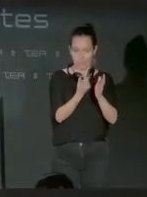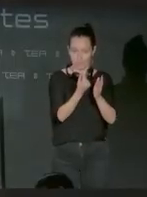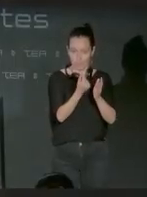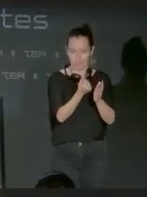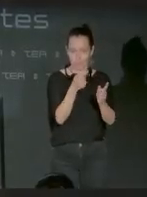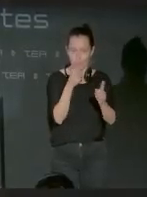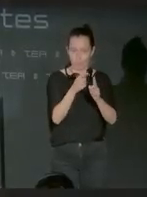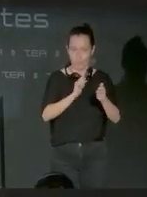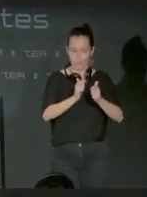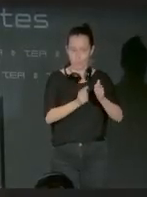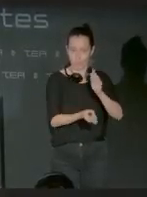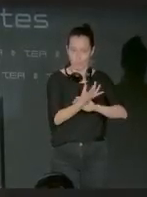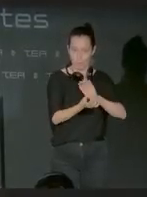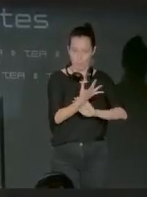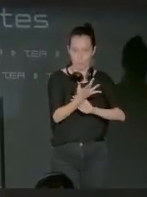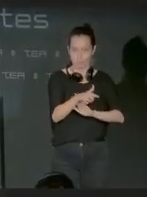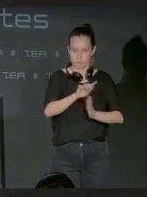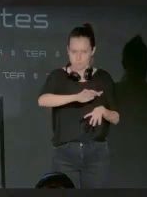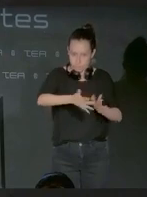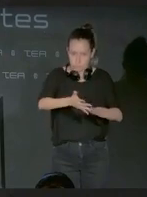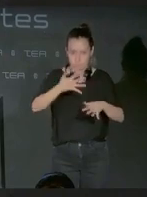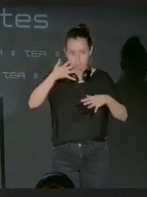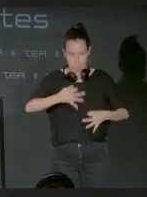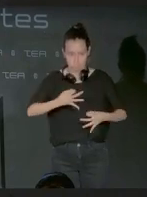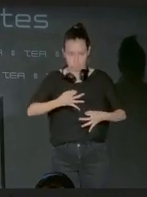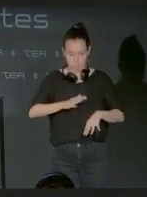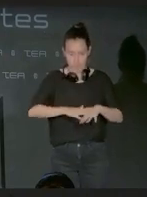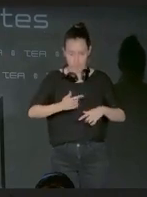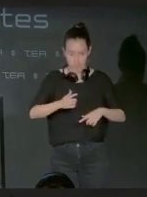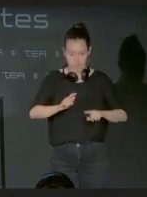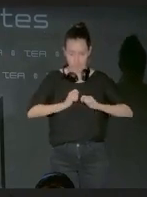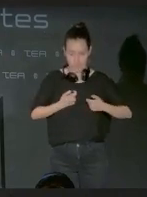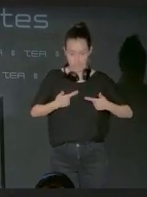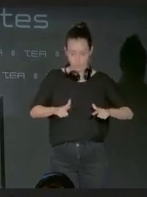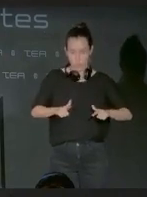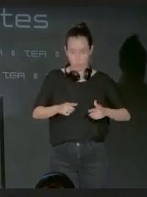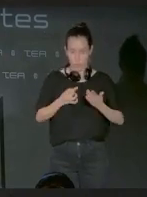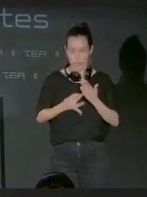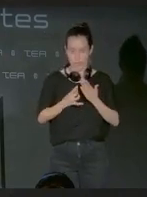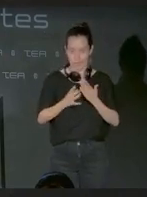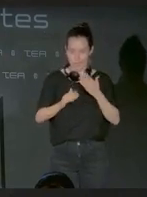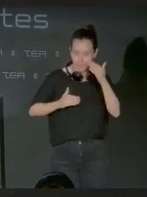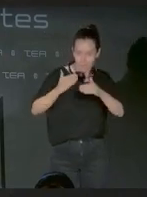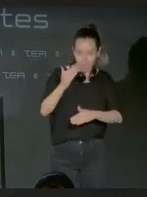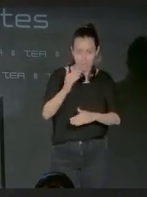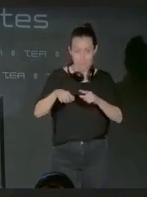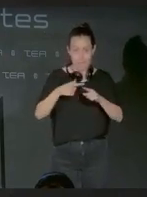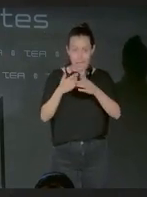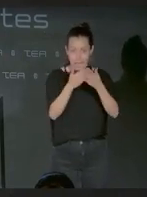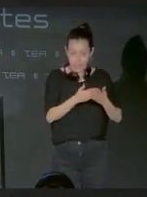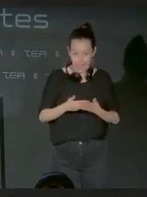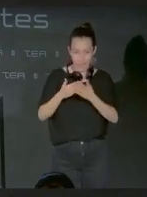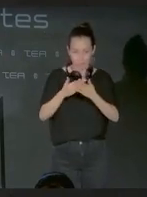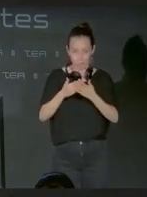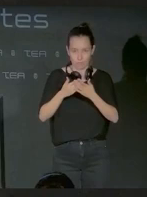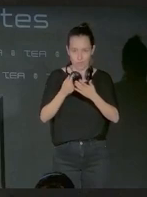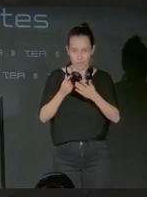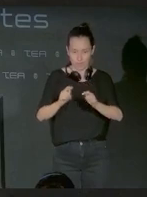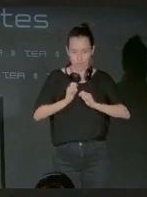lo que permitirá a nuestro sector dar este salto de calidad y los estudios obtener la financiación necesaria para